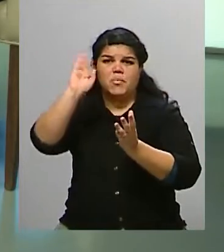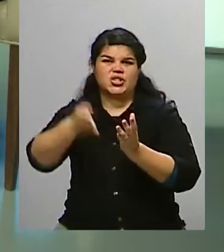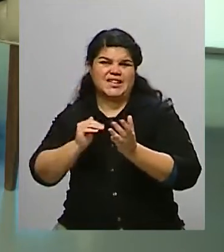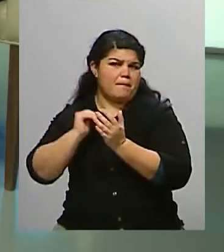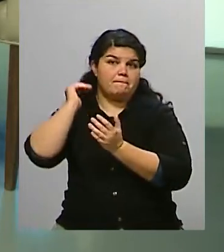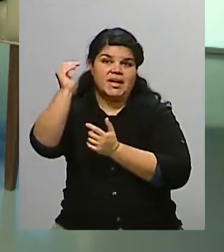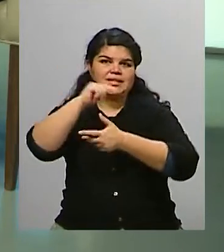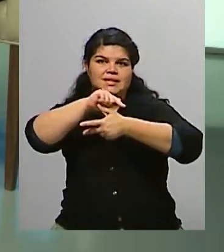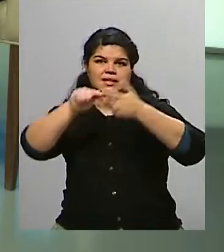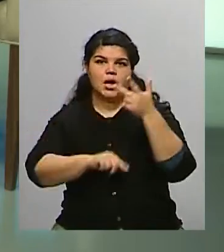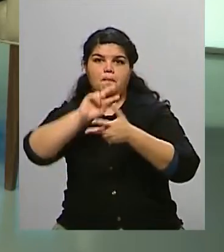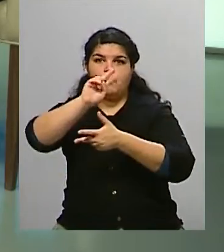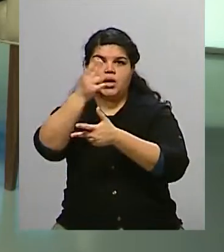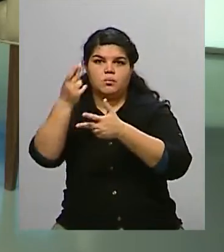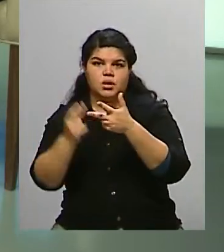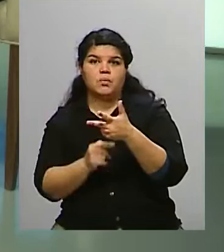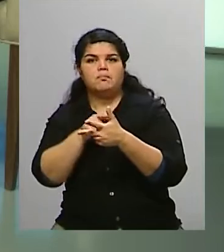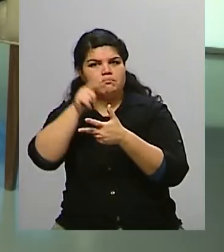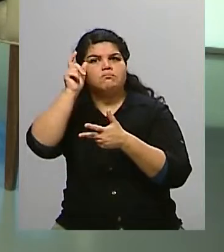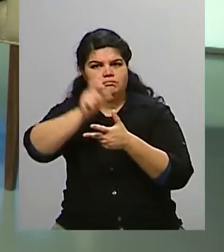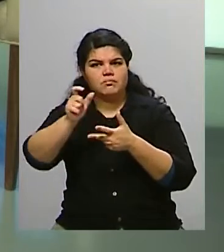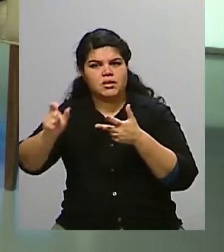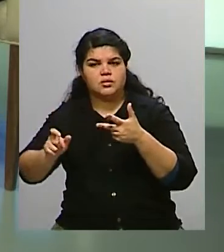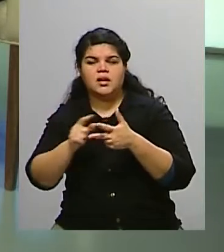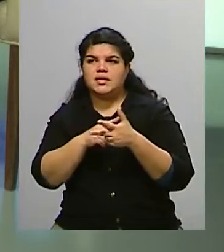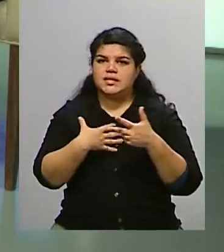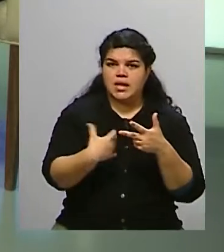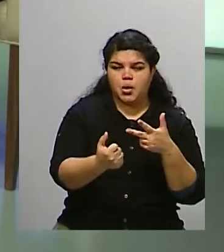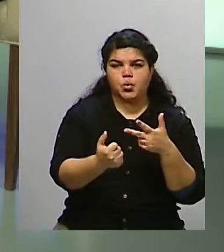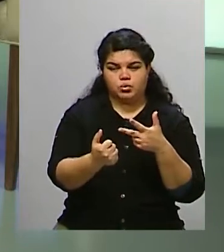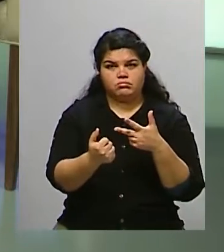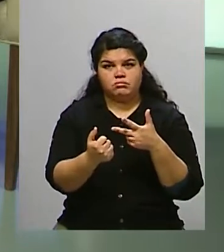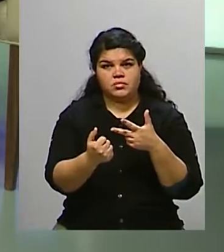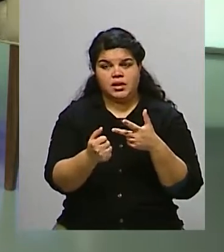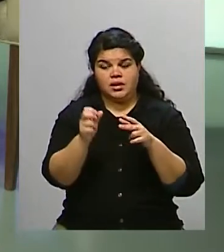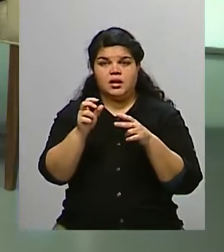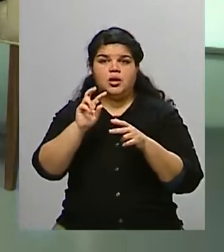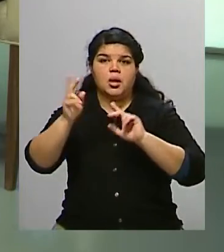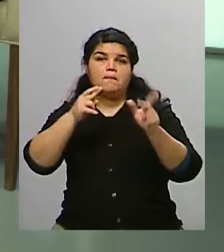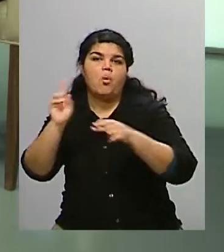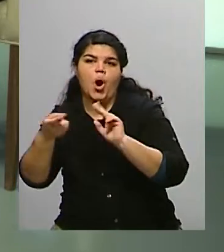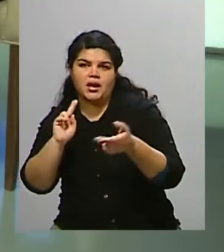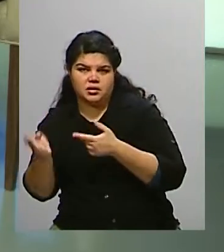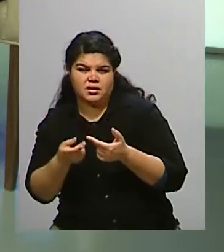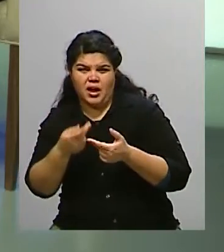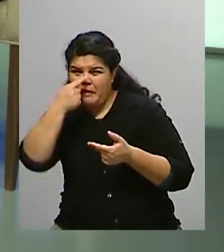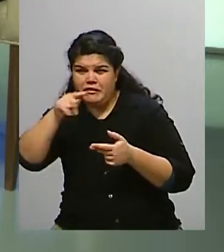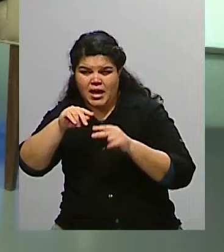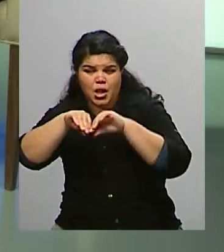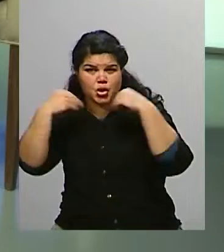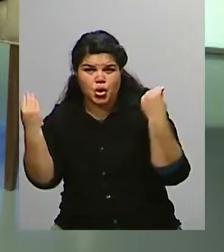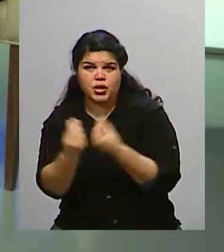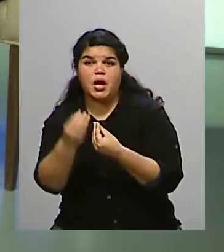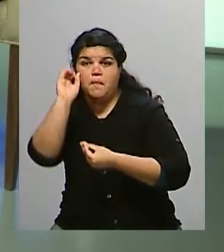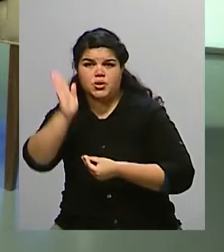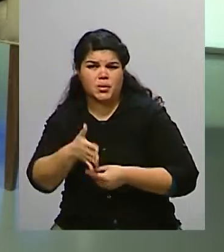más importantes, hablando del tema de la salud y los motivos por los cuales las causas de muerte, y cómo incide de